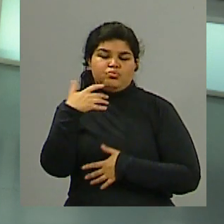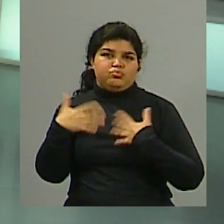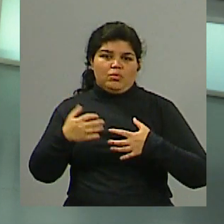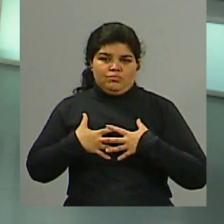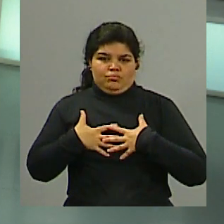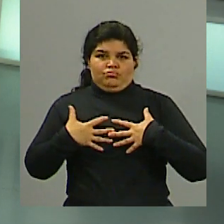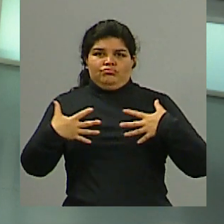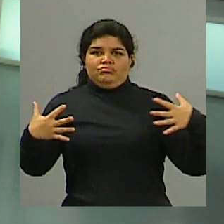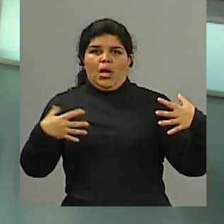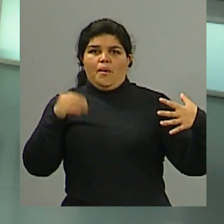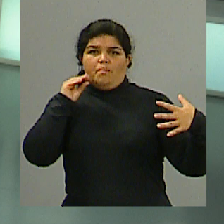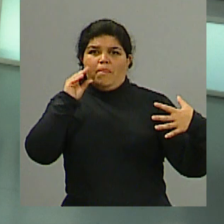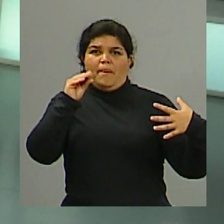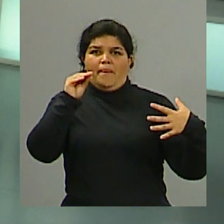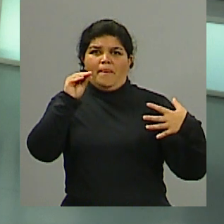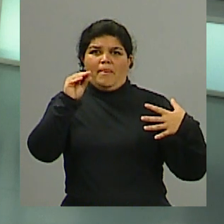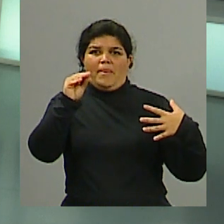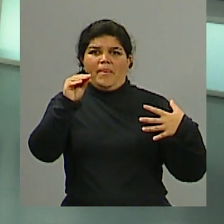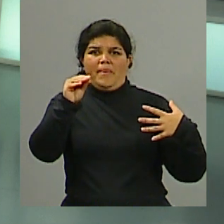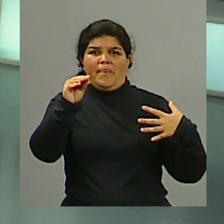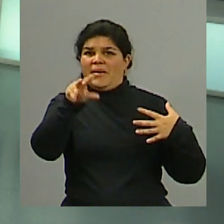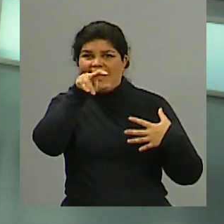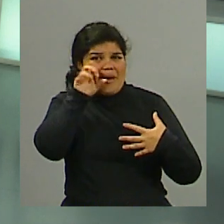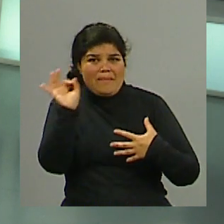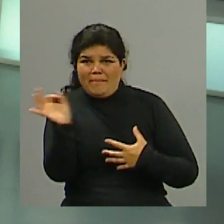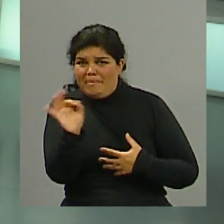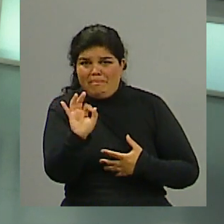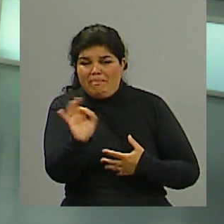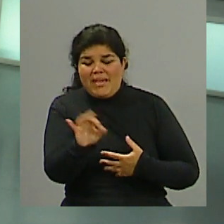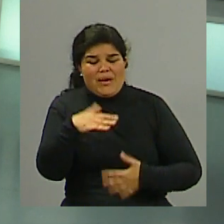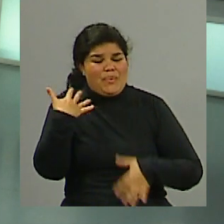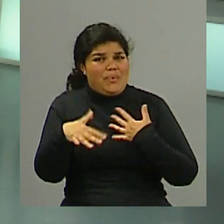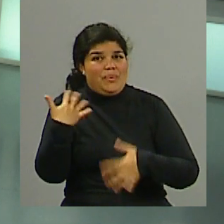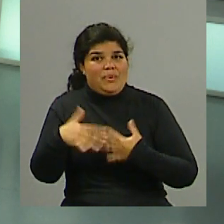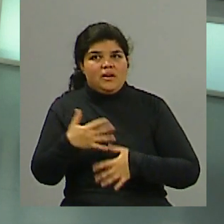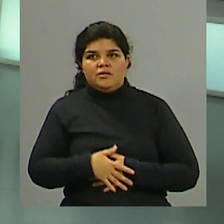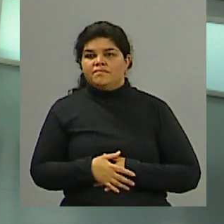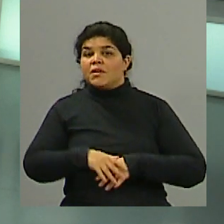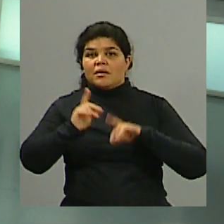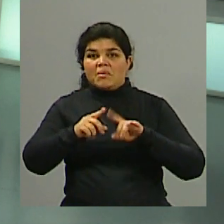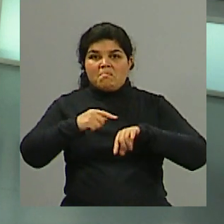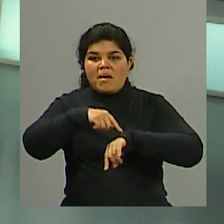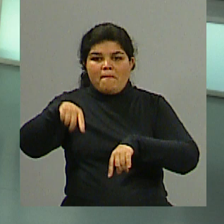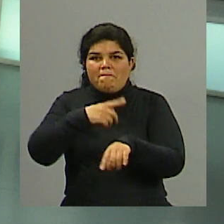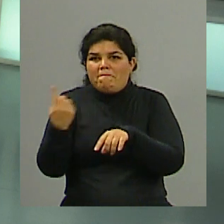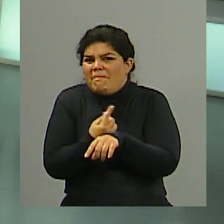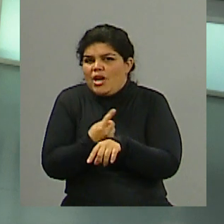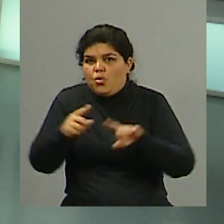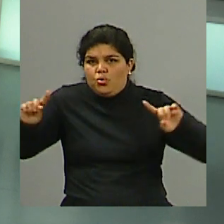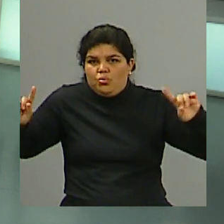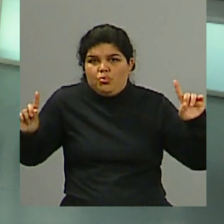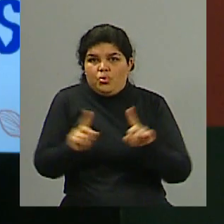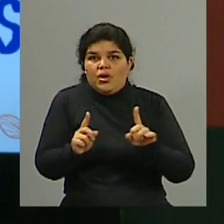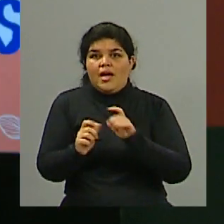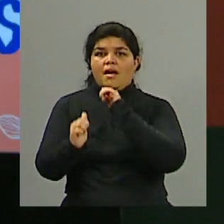para tener aire y decir tanto sin respirar, ¿no? Contó en resumidos minutos la historia de la radio.